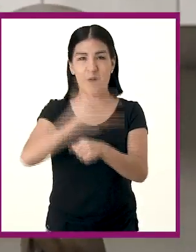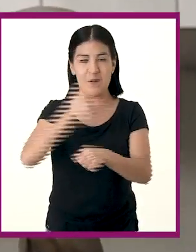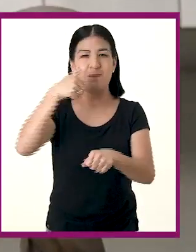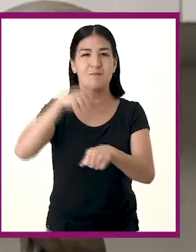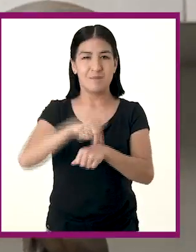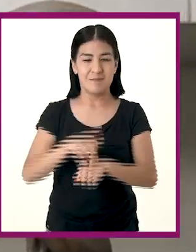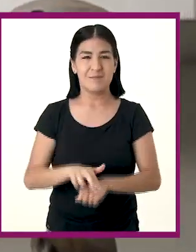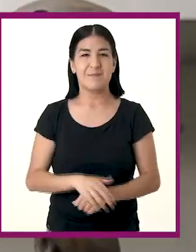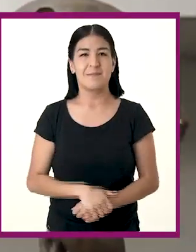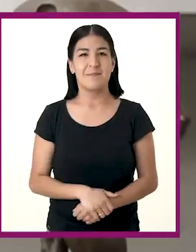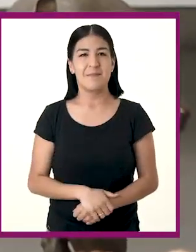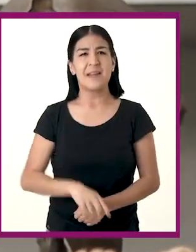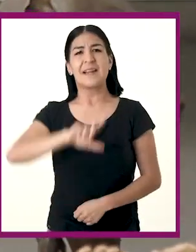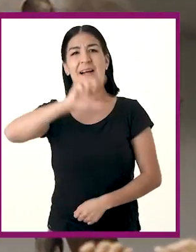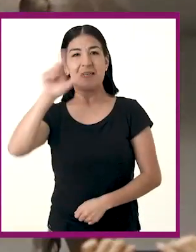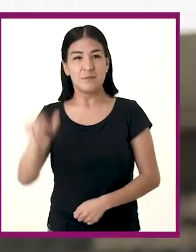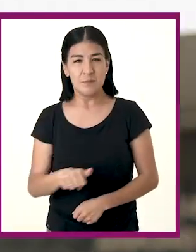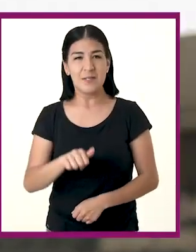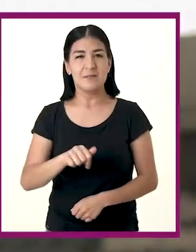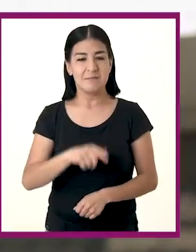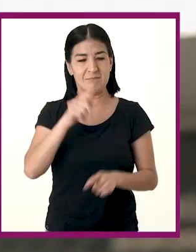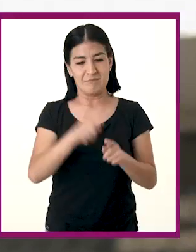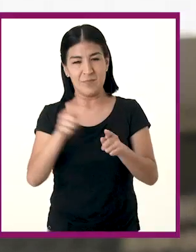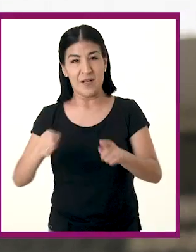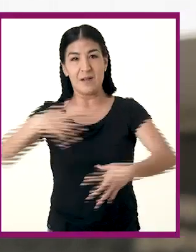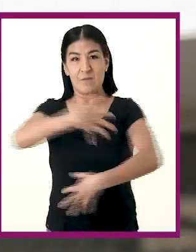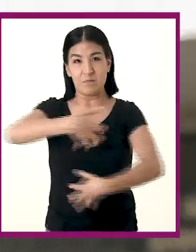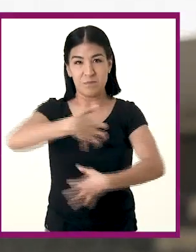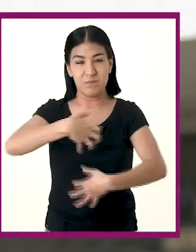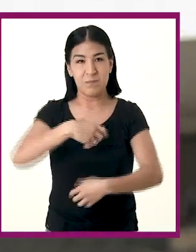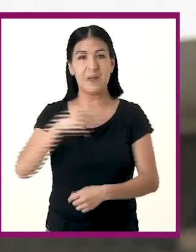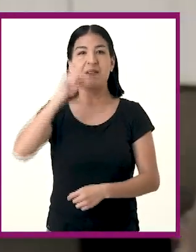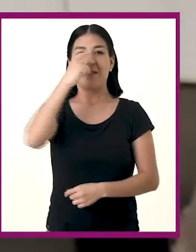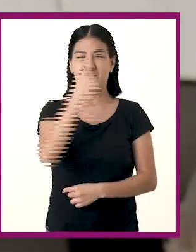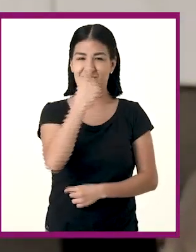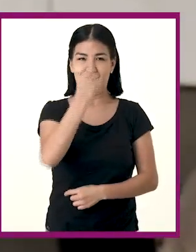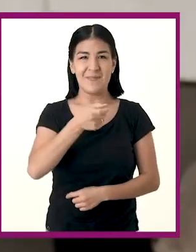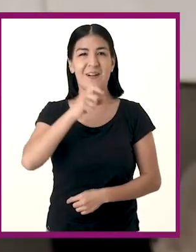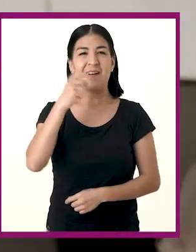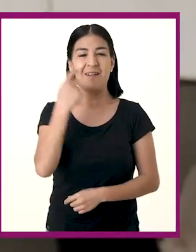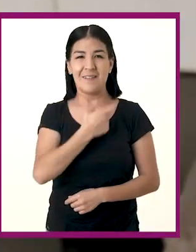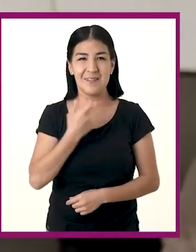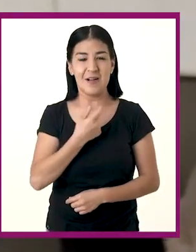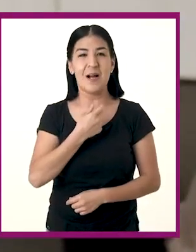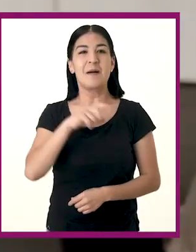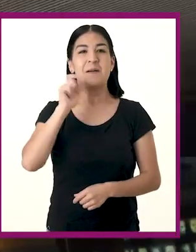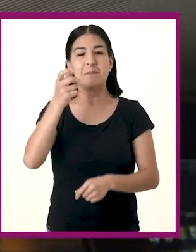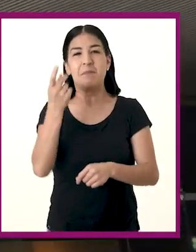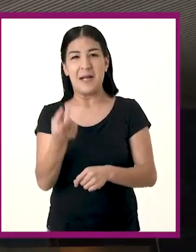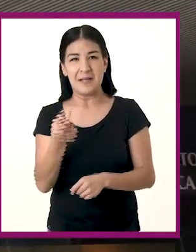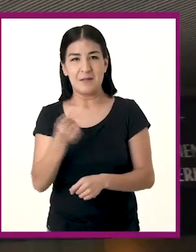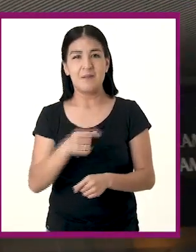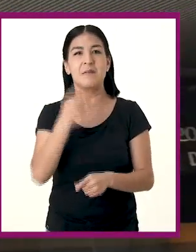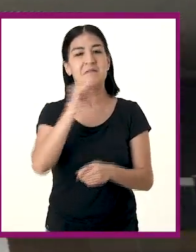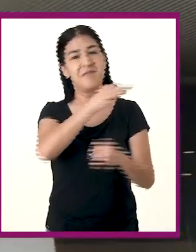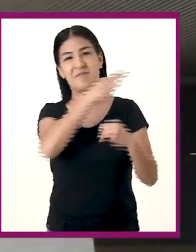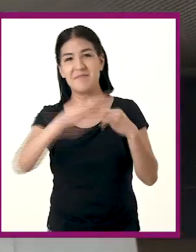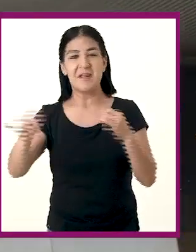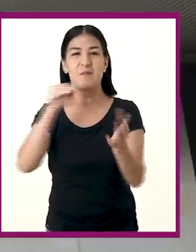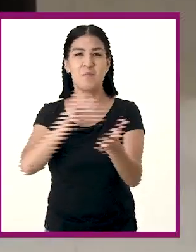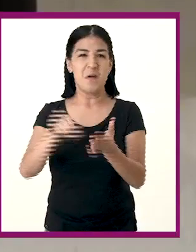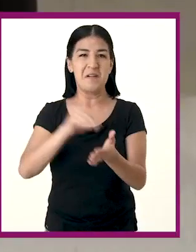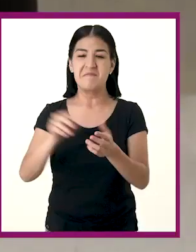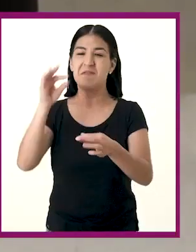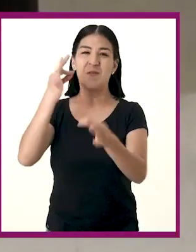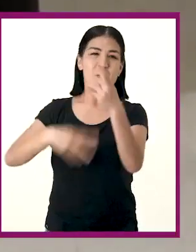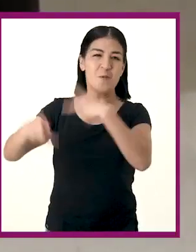para situarse en el octavo puesto. Después se acomodaron el chango, el gallo y el perro. Hasta el final quedó el